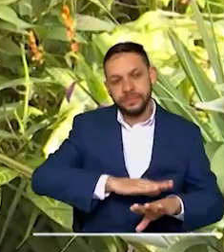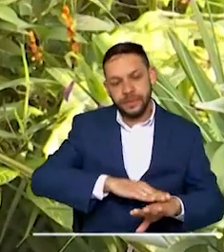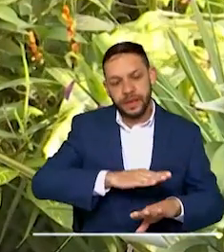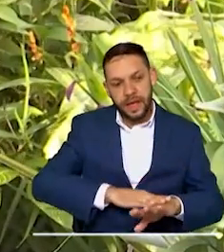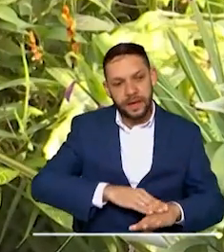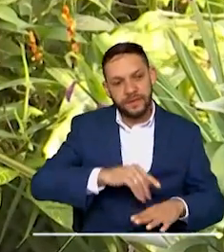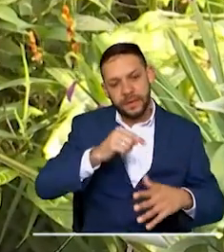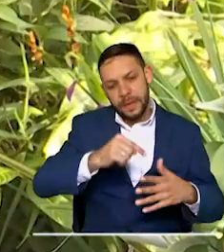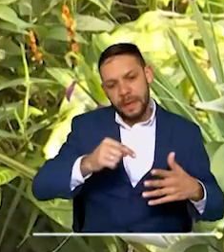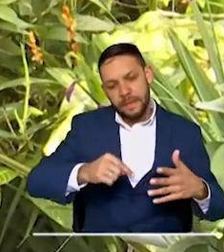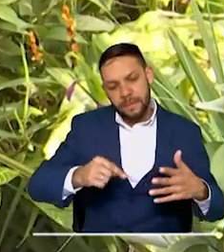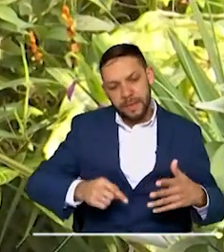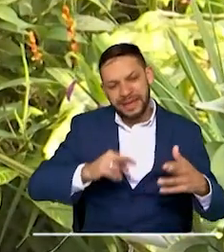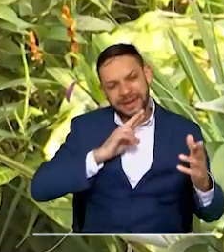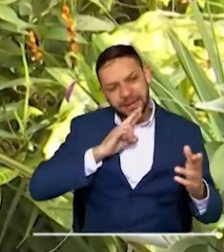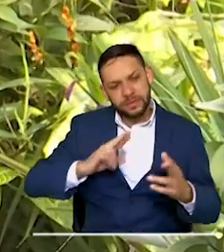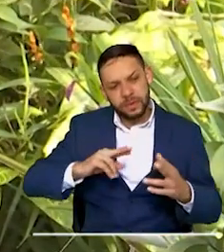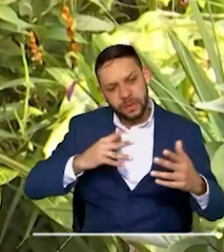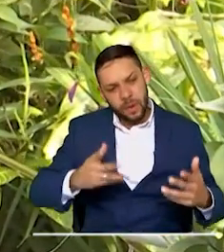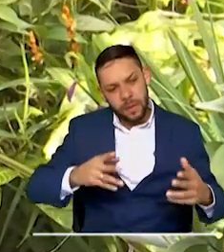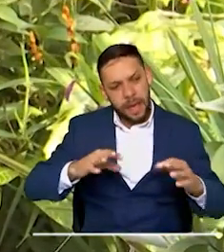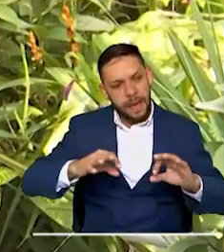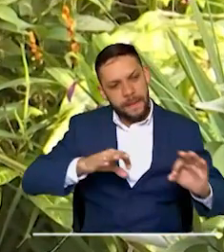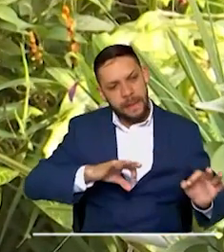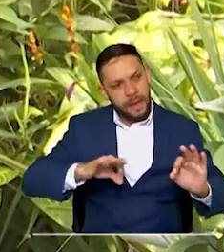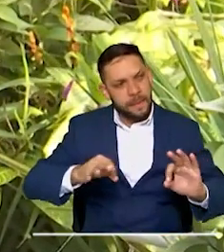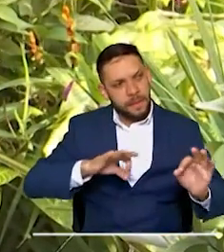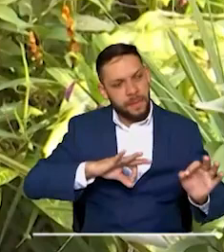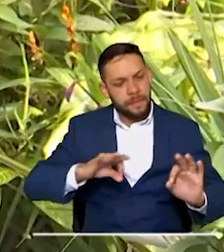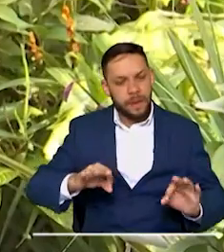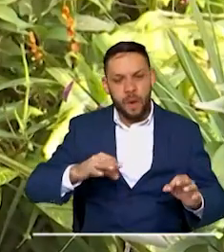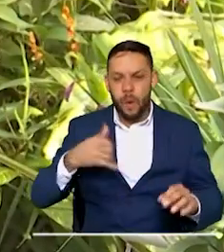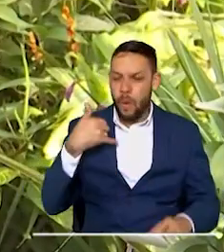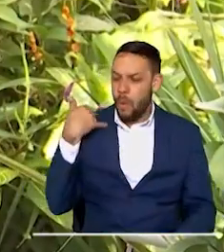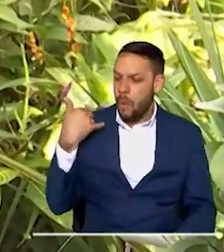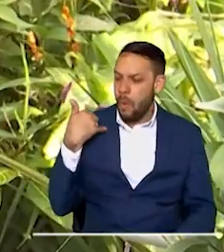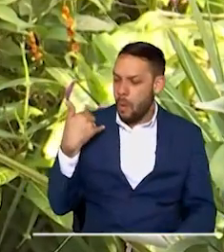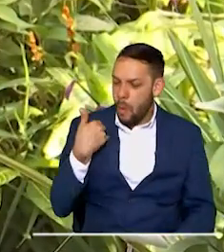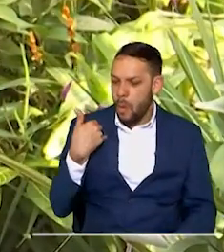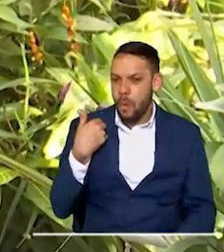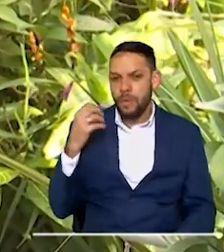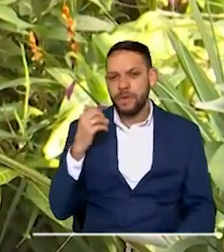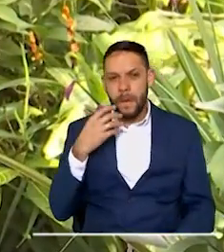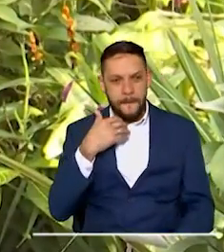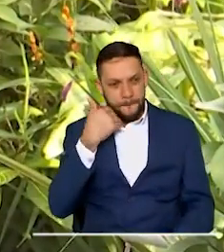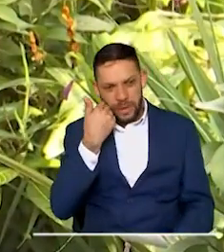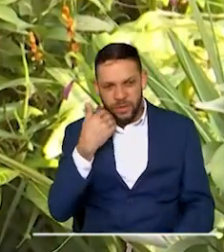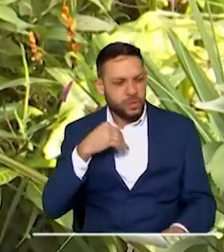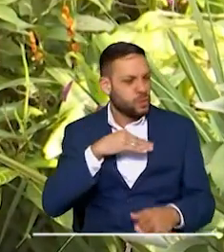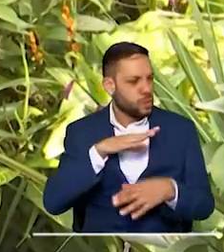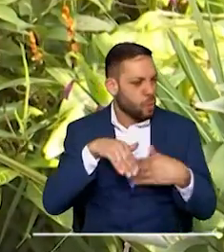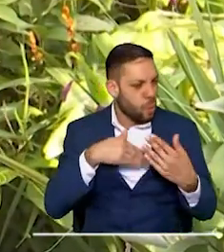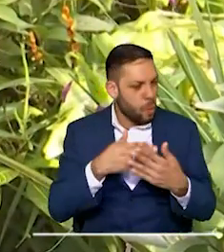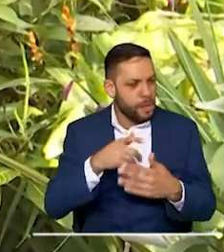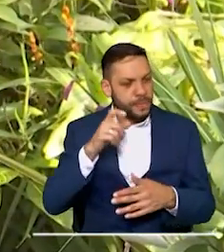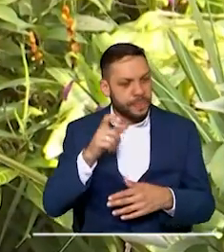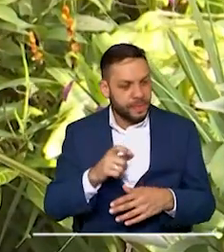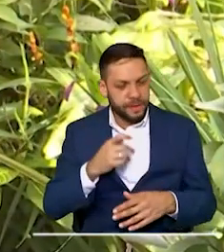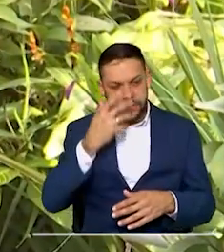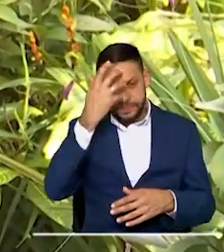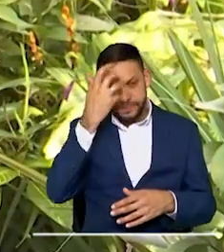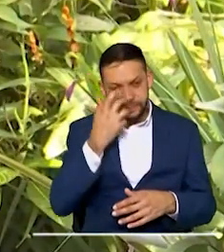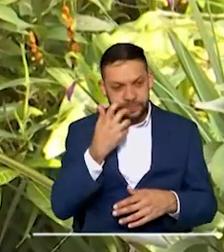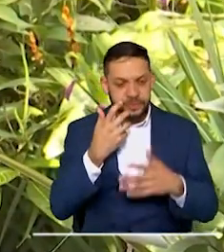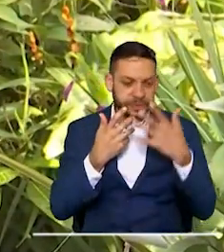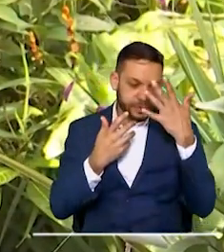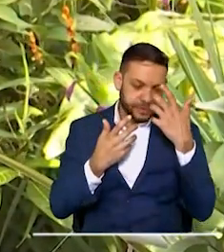órganos. Entonces mire lo importante de hacerse un chequeo, así sea joven, no sabemos que venga de enfermedades. Bueno,